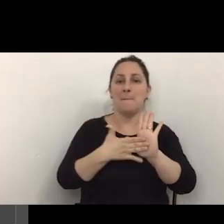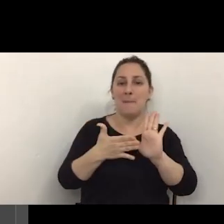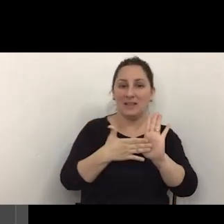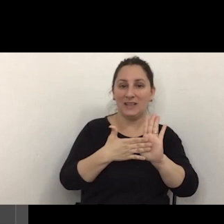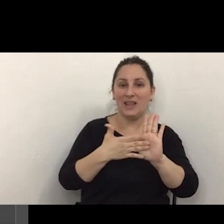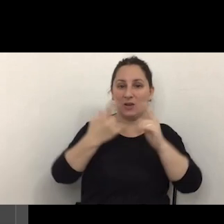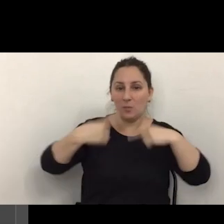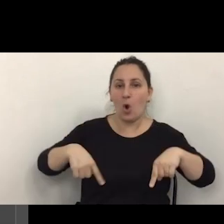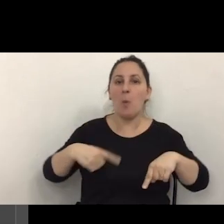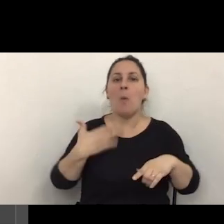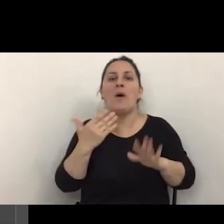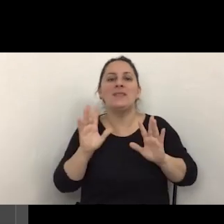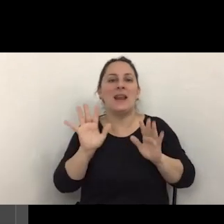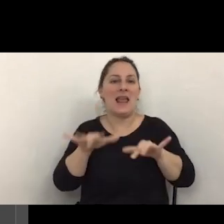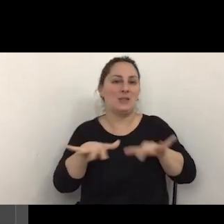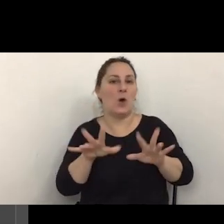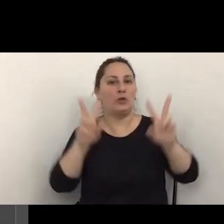parte subjetiva.